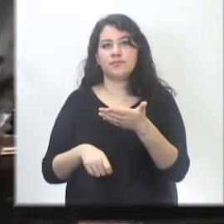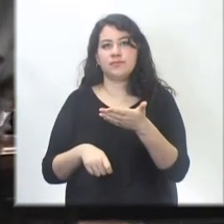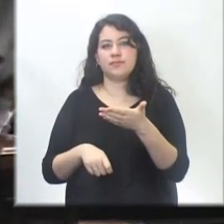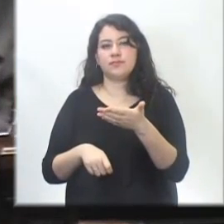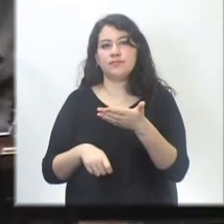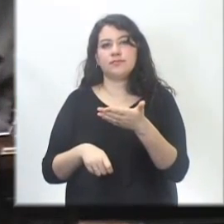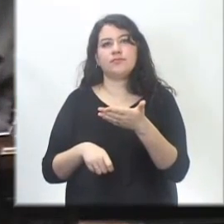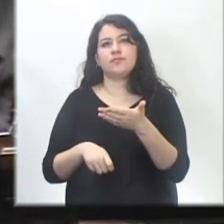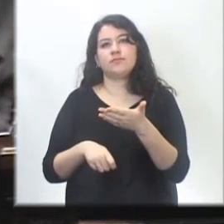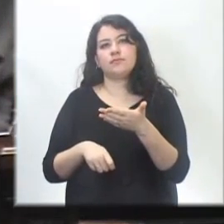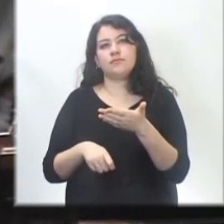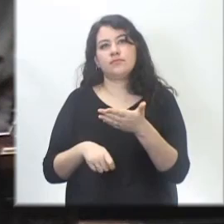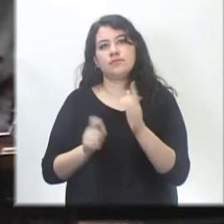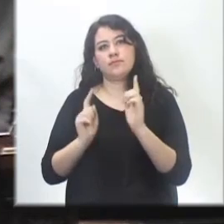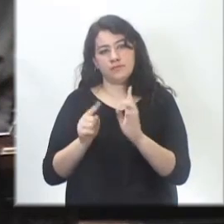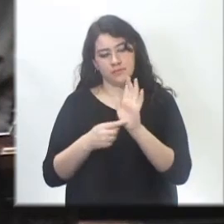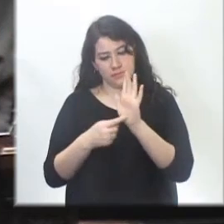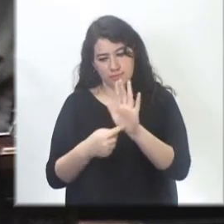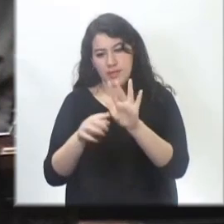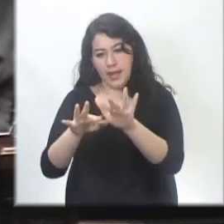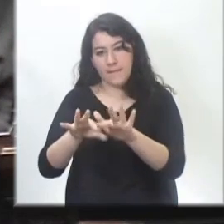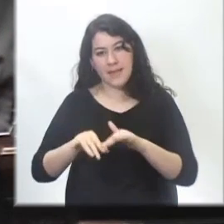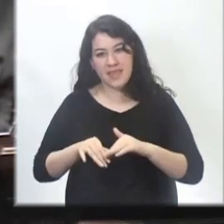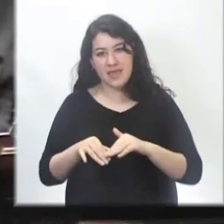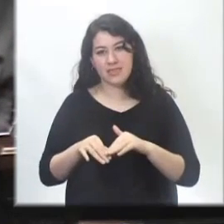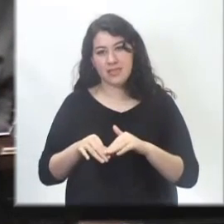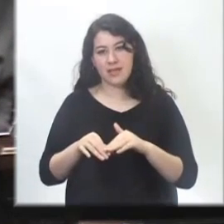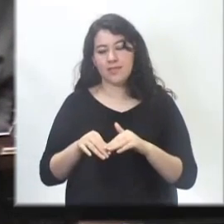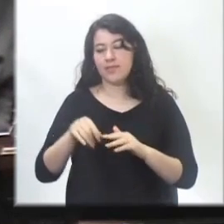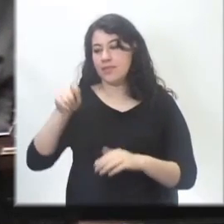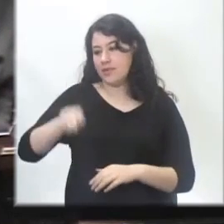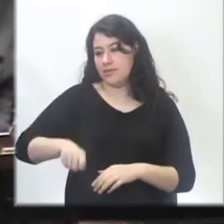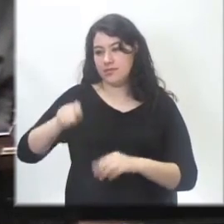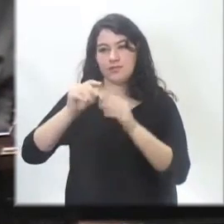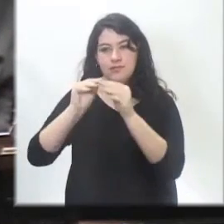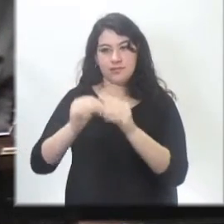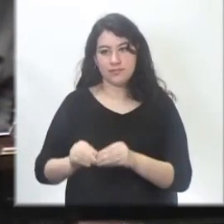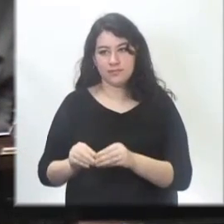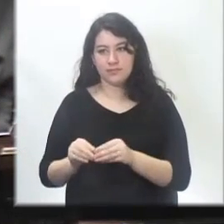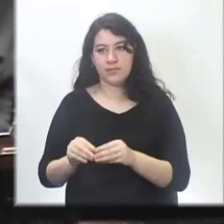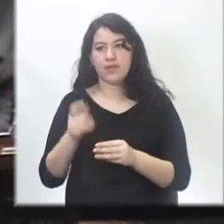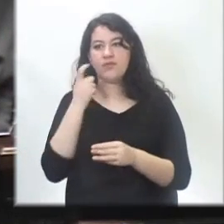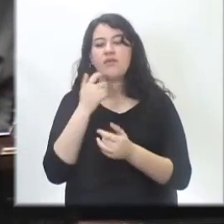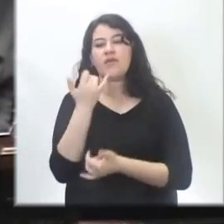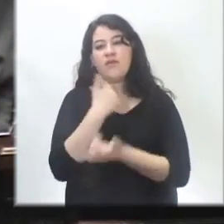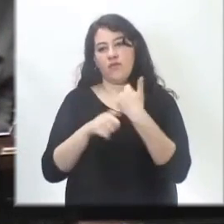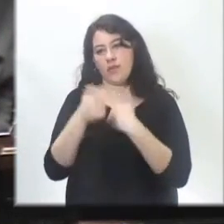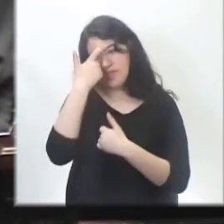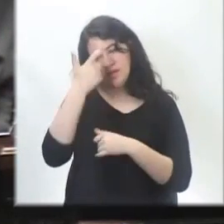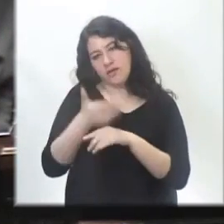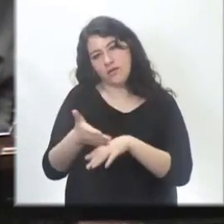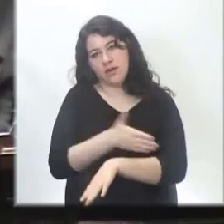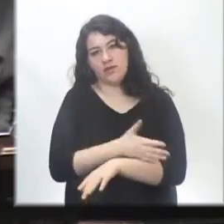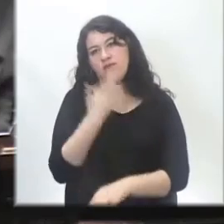presente en el expediente del Tribunal de Cuentas, se hizo sin informes técnicos previos.